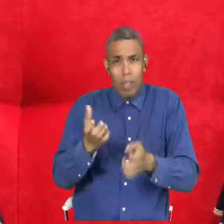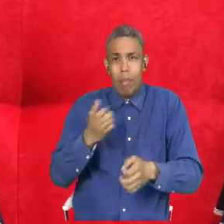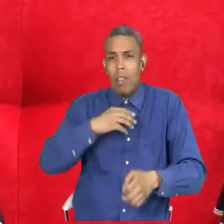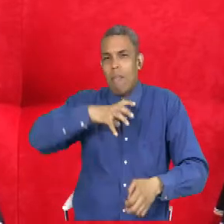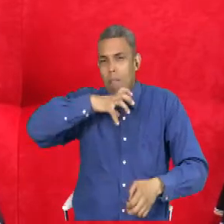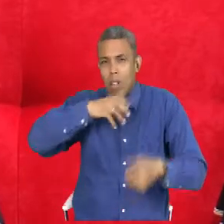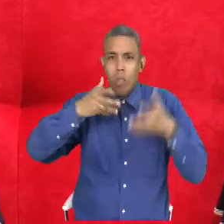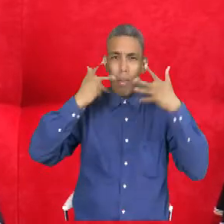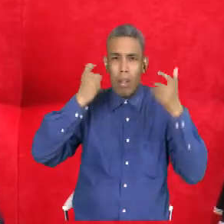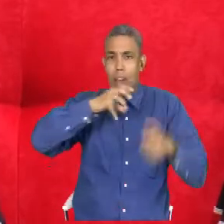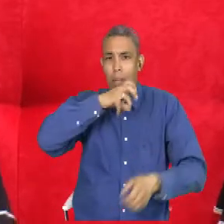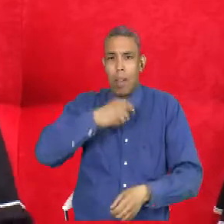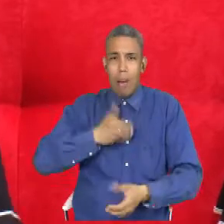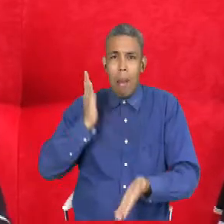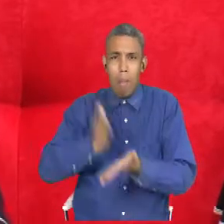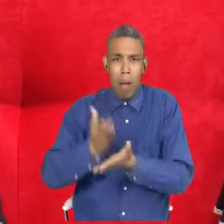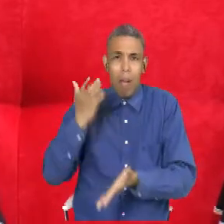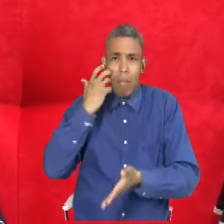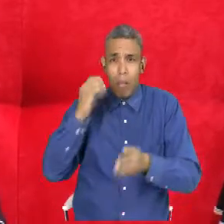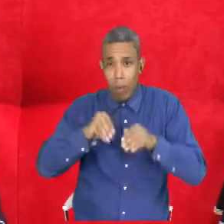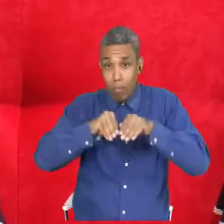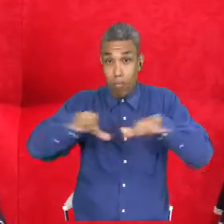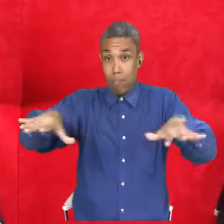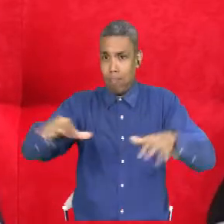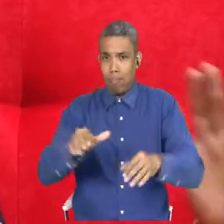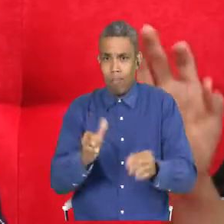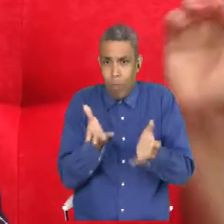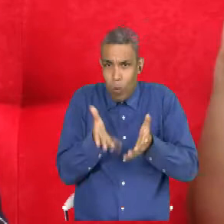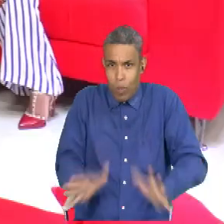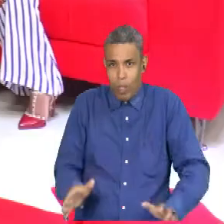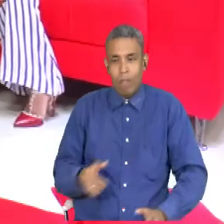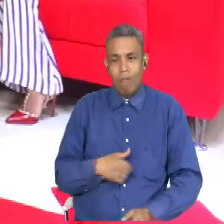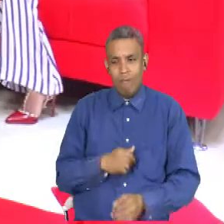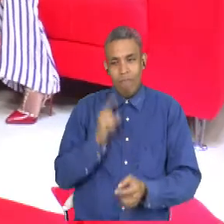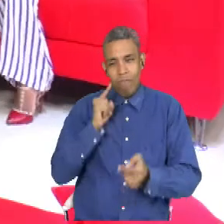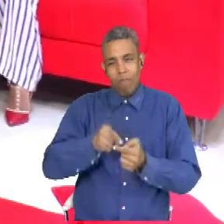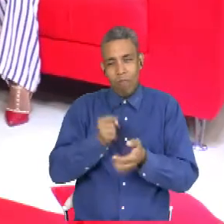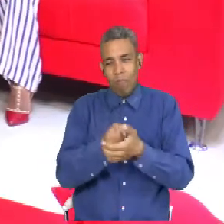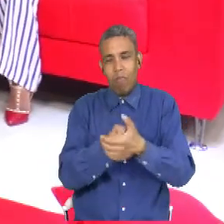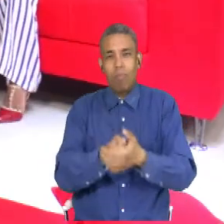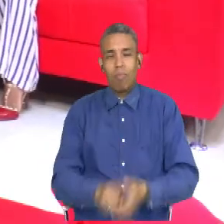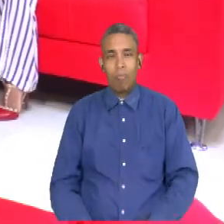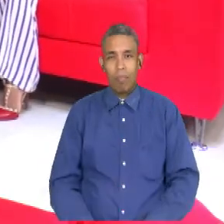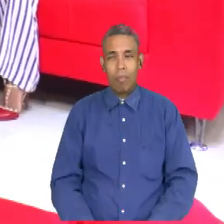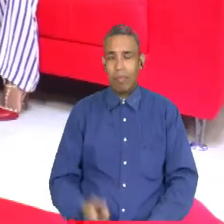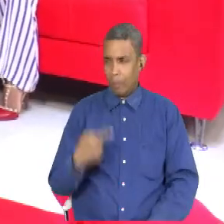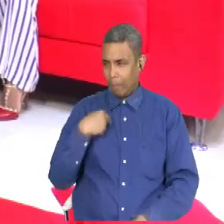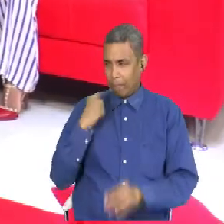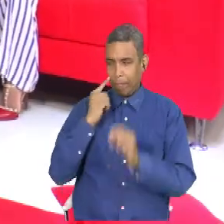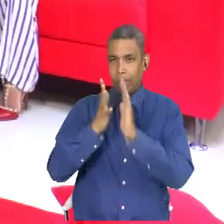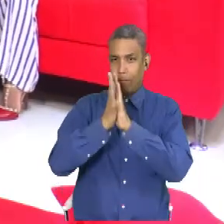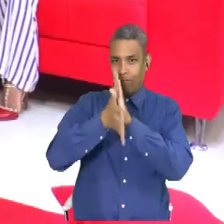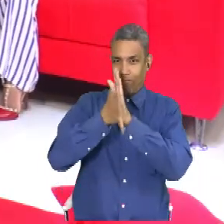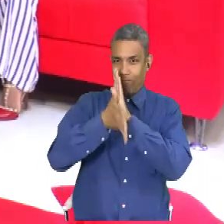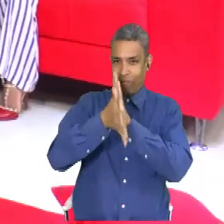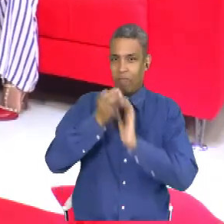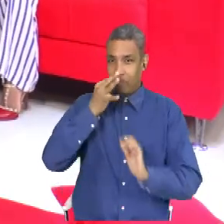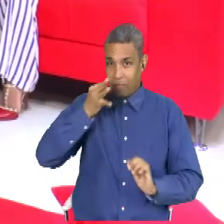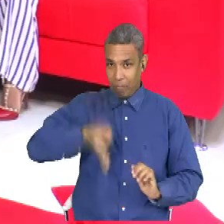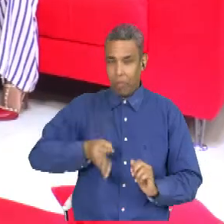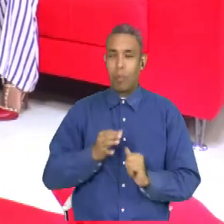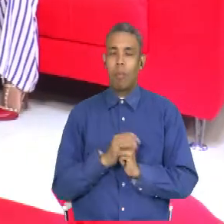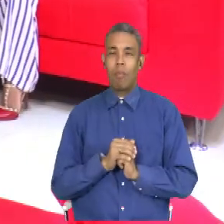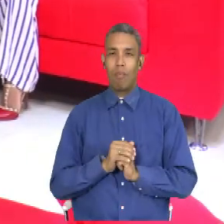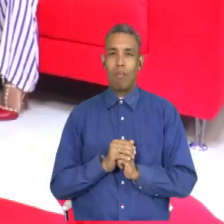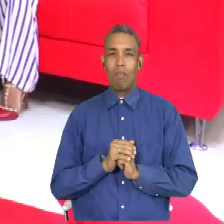como una constante diaria en ellos. Mire, yo tengo una anécdota muy bonita precisamente con uno